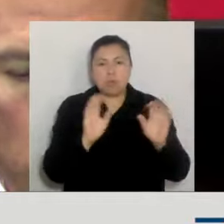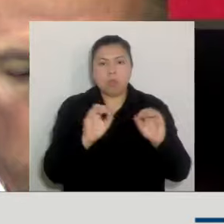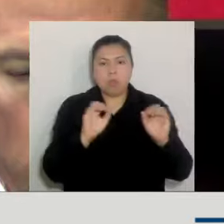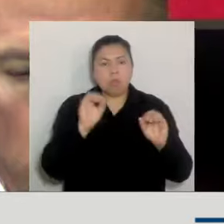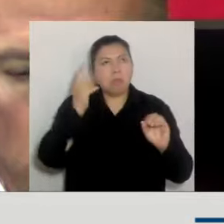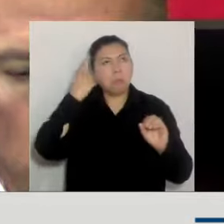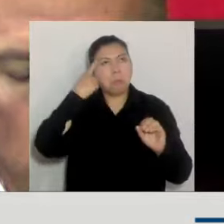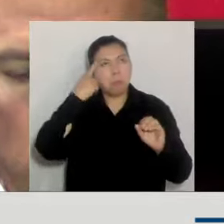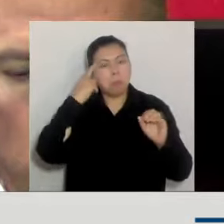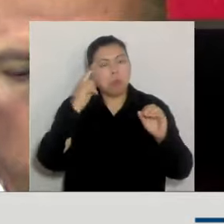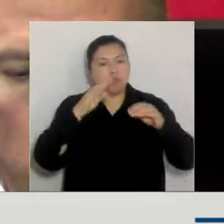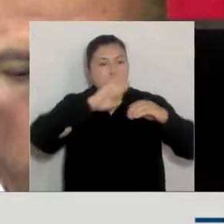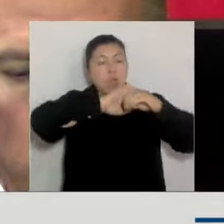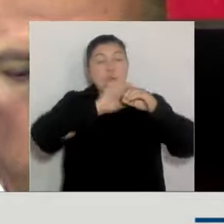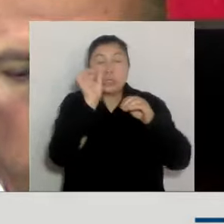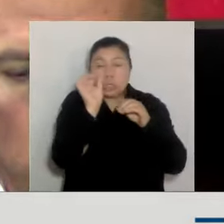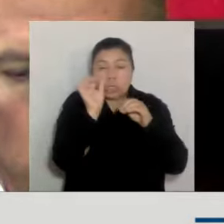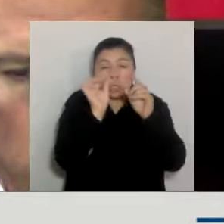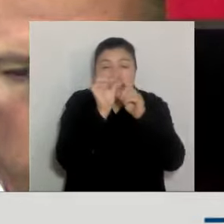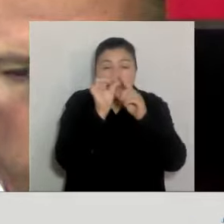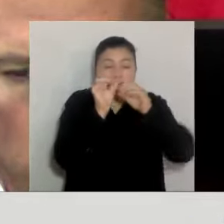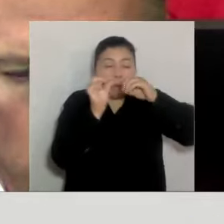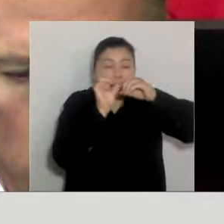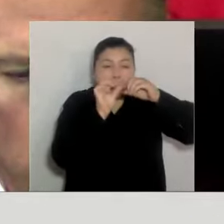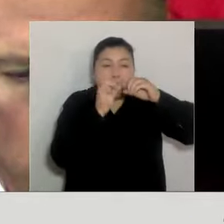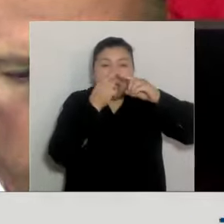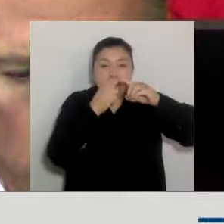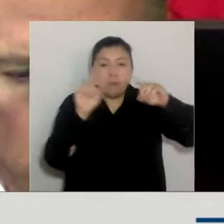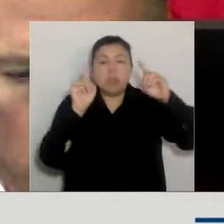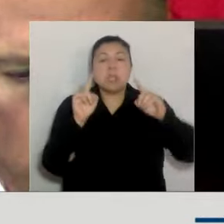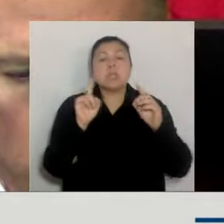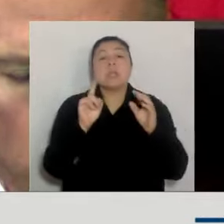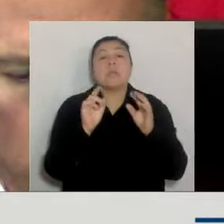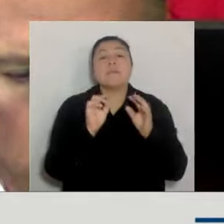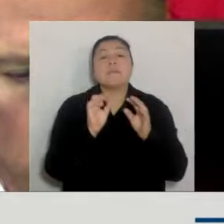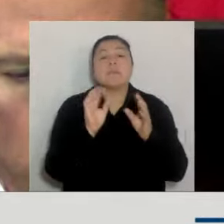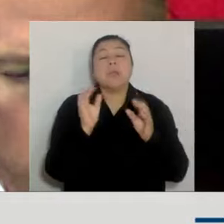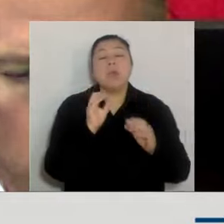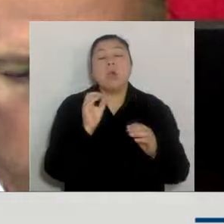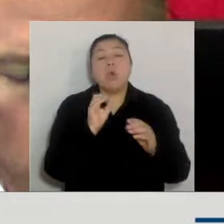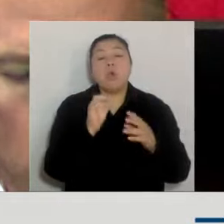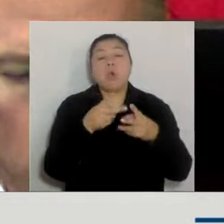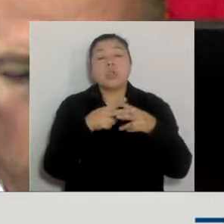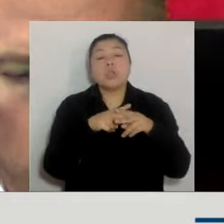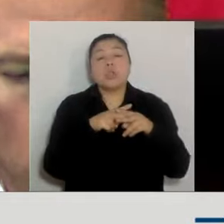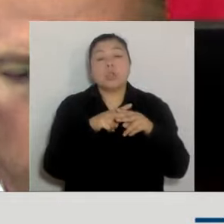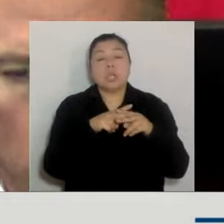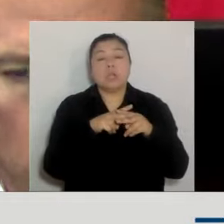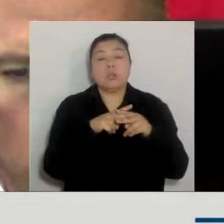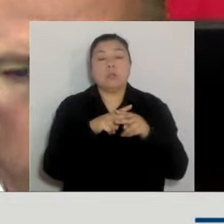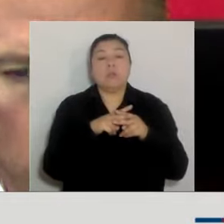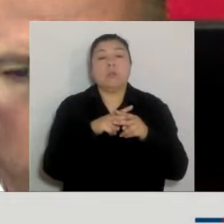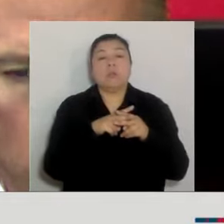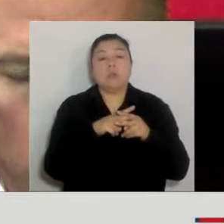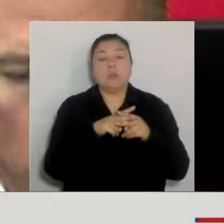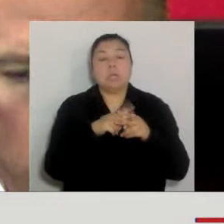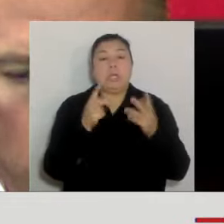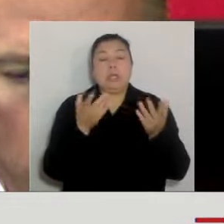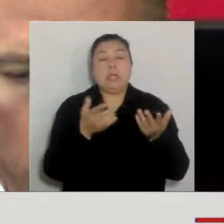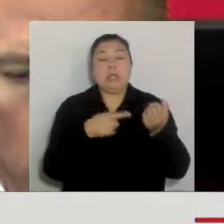atrás chiquitito dice algo distinto o quizás dice eh con tecnología que permite simular la carne Entonces tenemos que ser